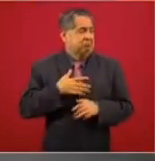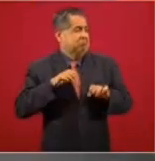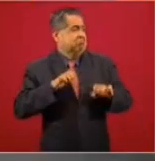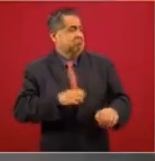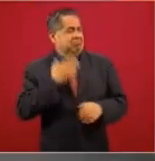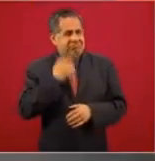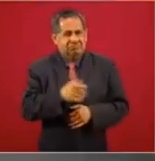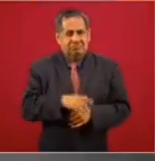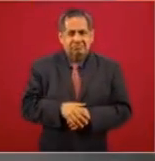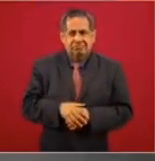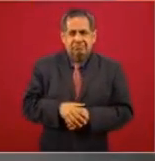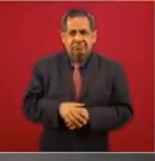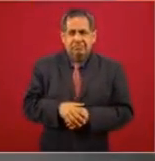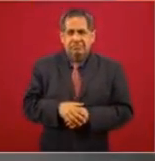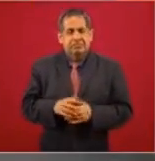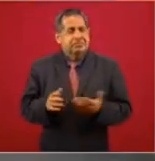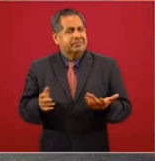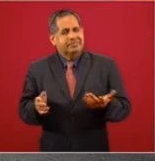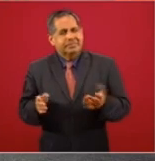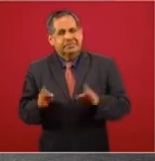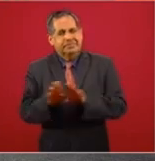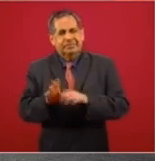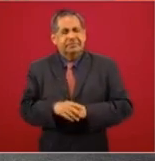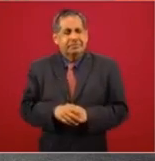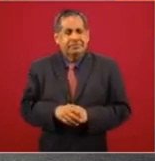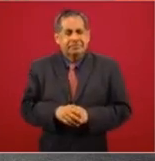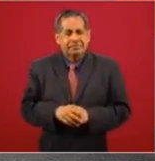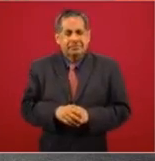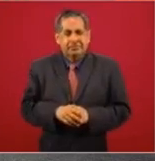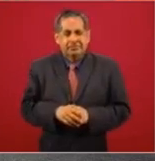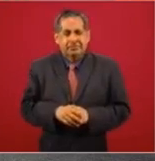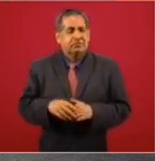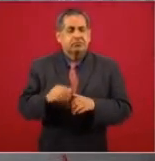que se sentaban atrás en el carro,